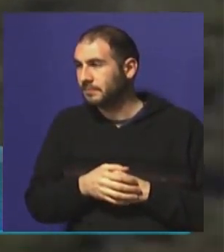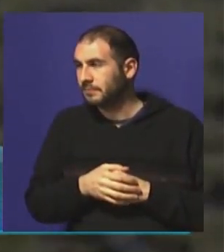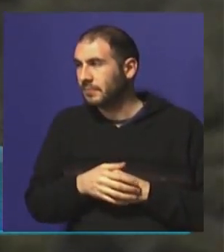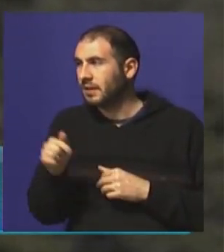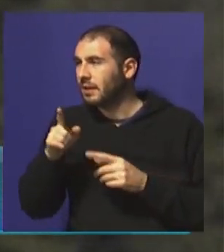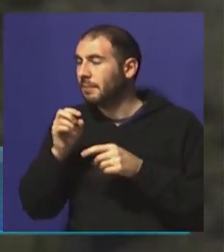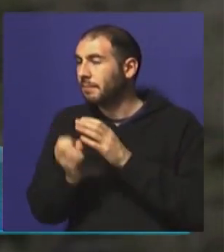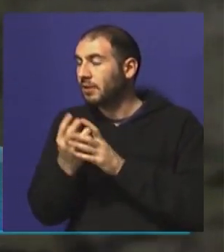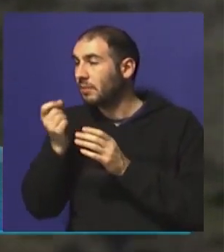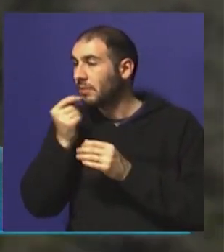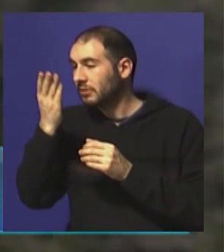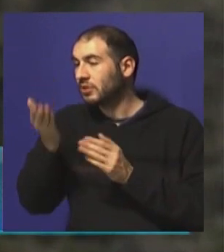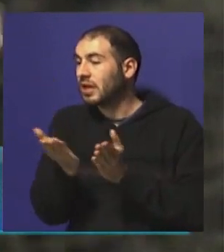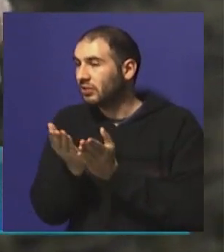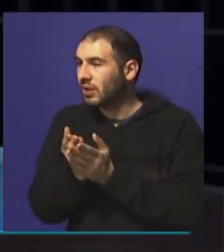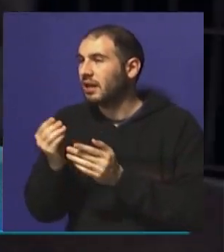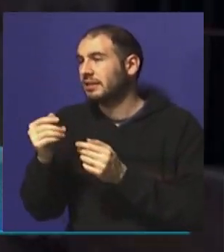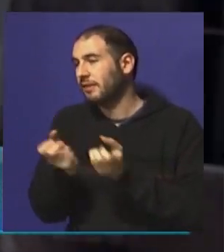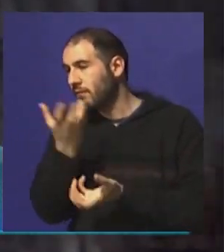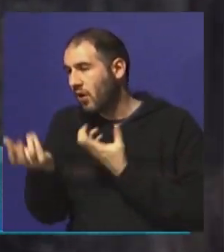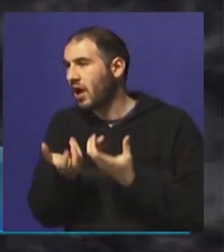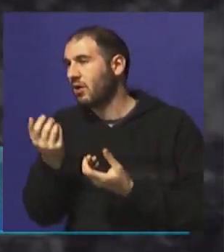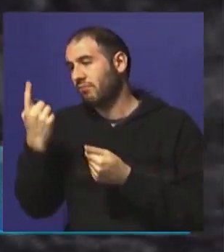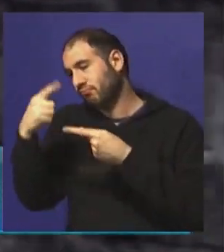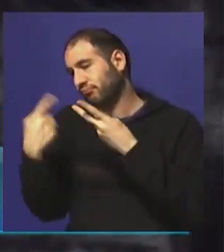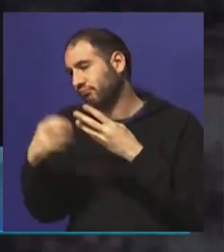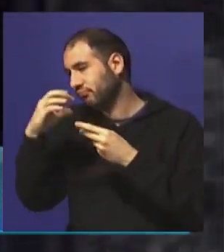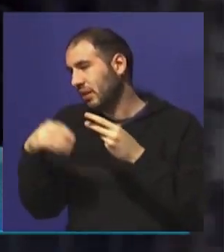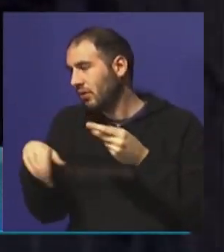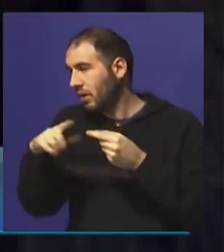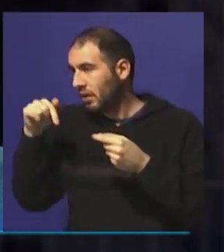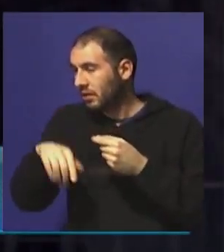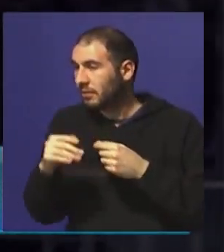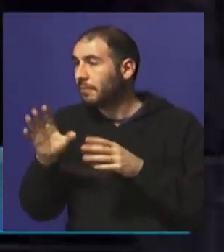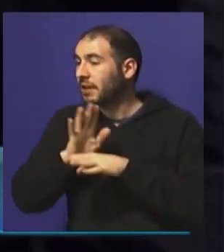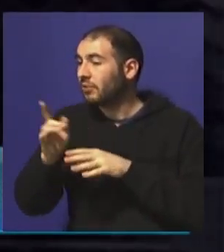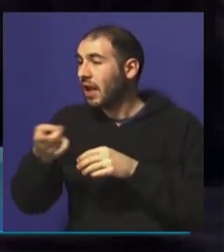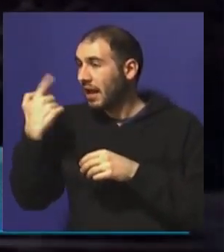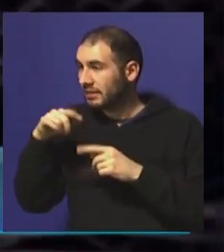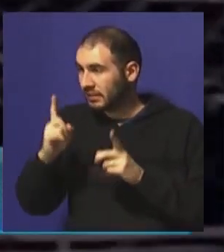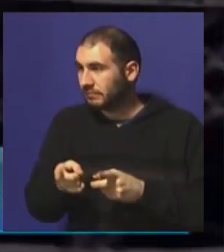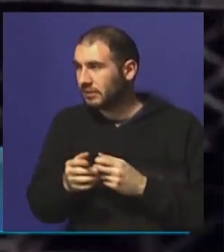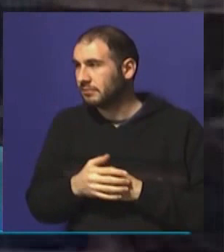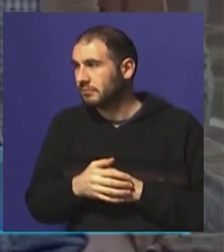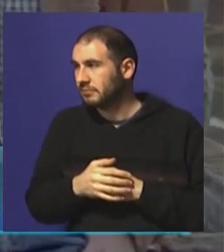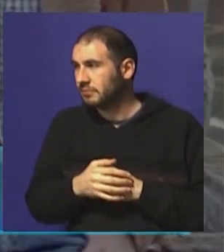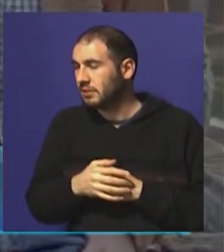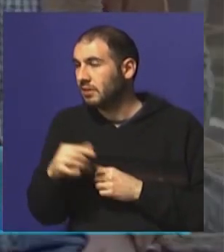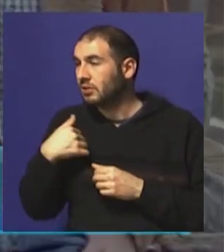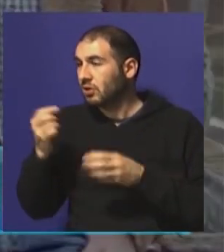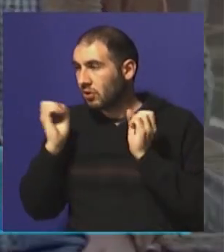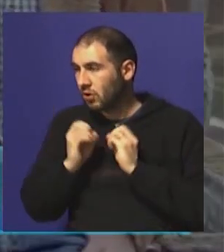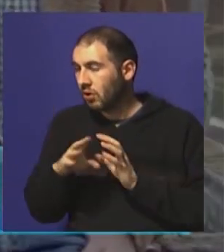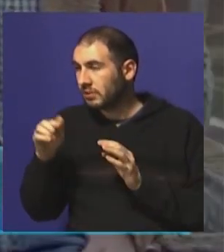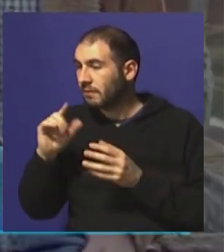produjo películas como El Estudiante, El Incendio, El Rey del Once, que también tuvieron como mucho recorrido, mi película anterior, Germania. Y sí, yo empecé de una